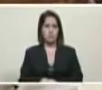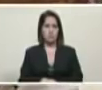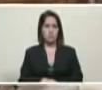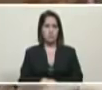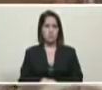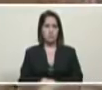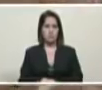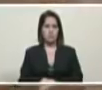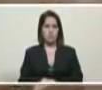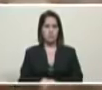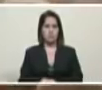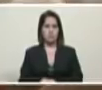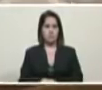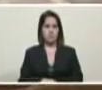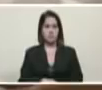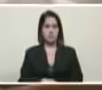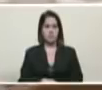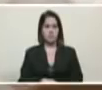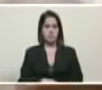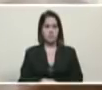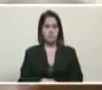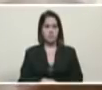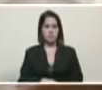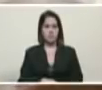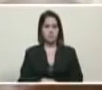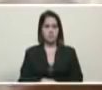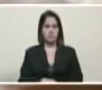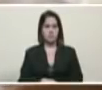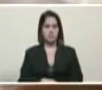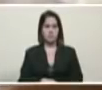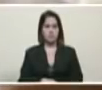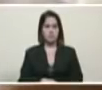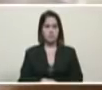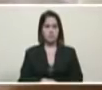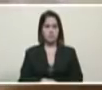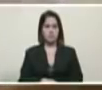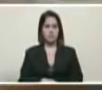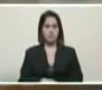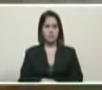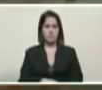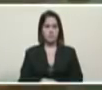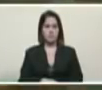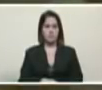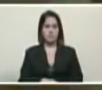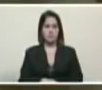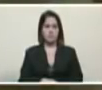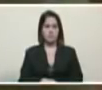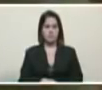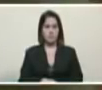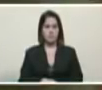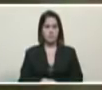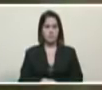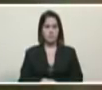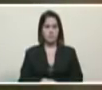demostrado y han reafirmado su compromiso por defender Sargento la paz segundo, de la nación. Carlos Orlando Rivero